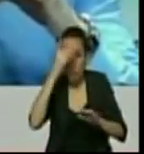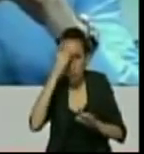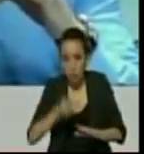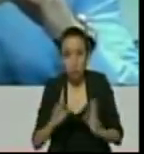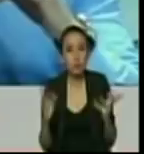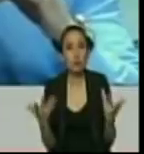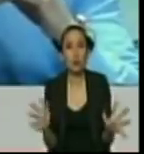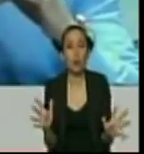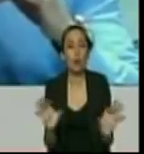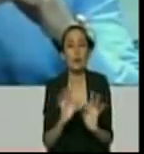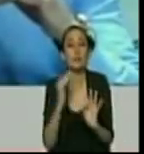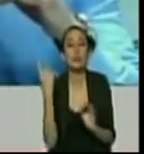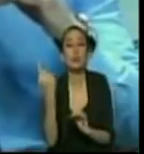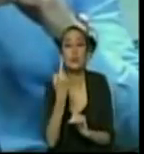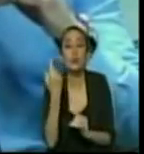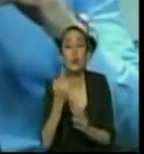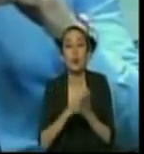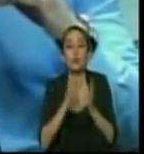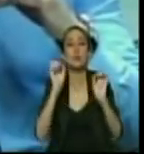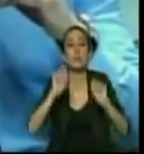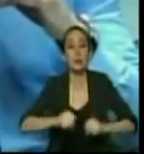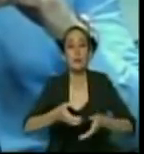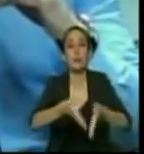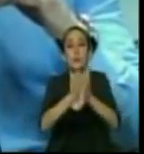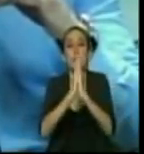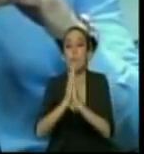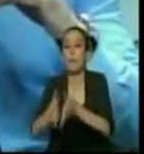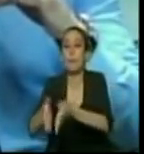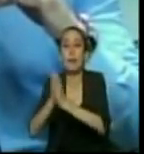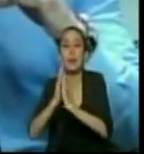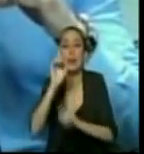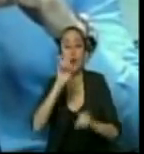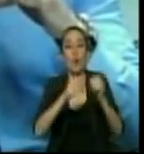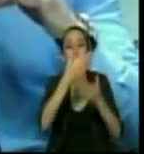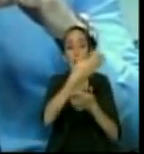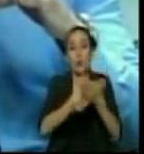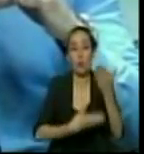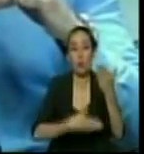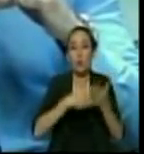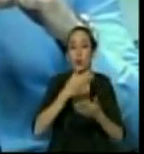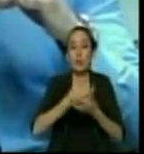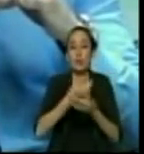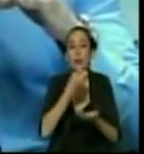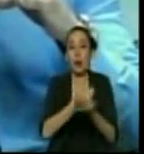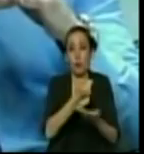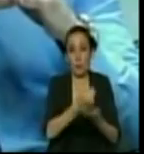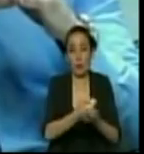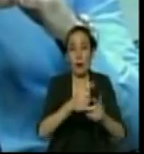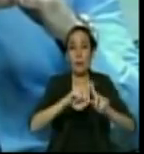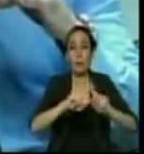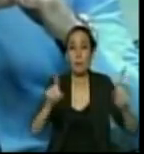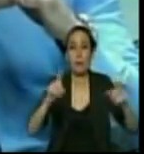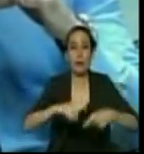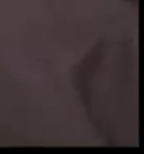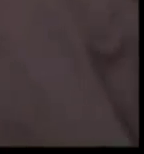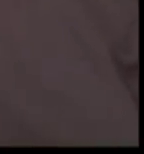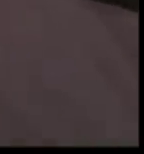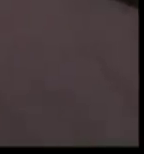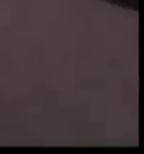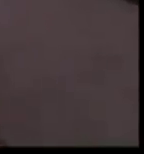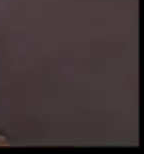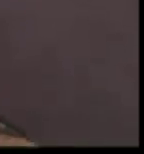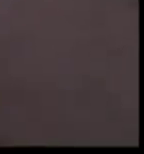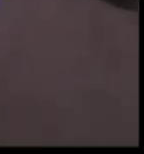Lo que sí se ha dictado son órdenes de compra que hemos decidido suspenderlas de manera inmediata para que este proceso pueda ser revisado.